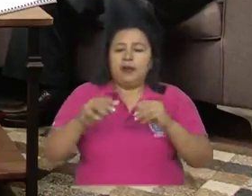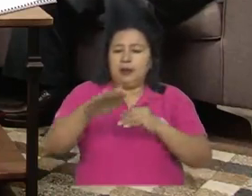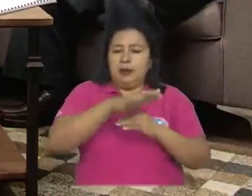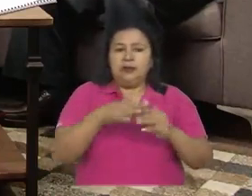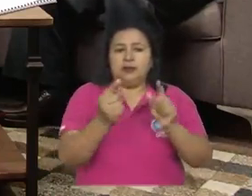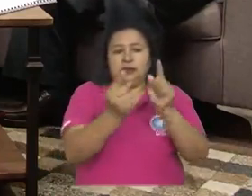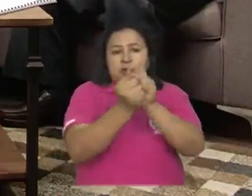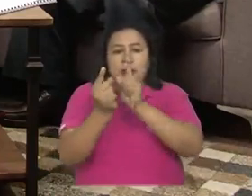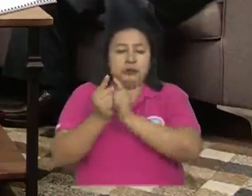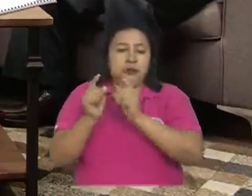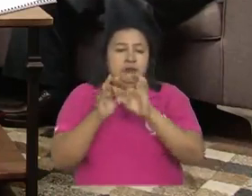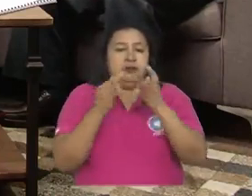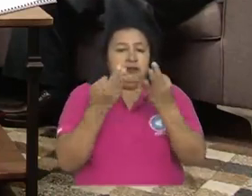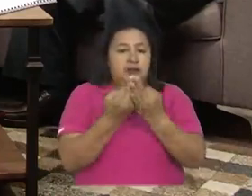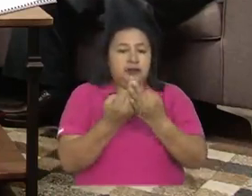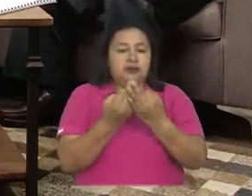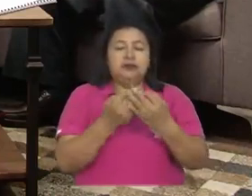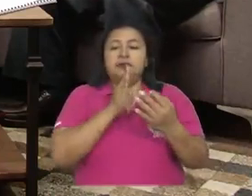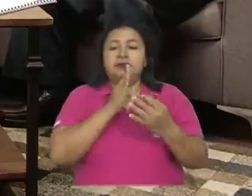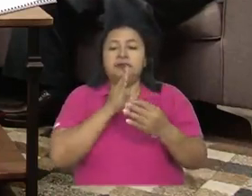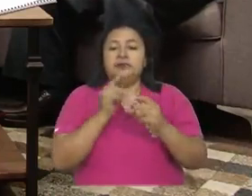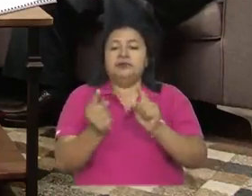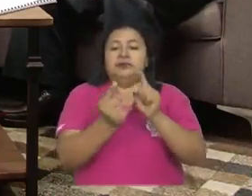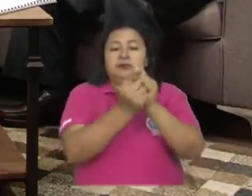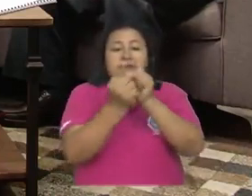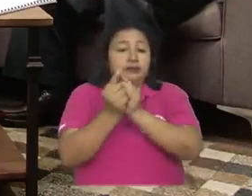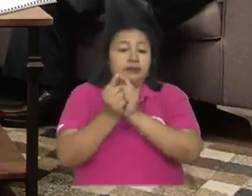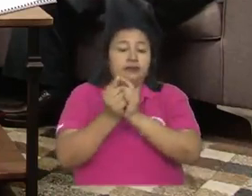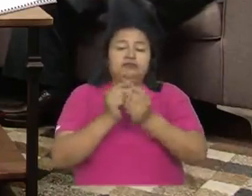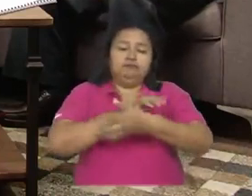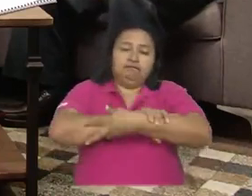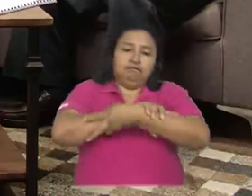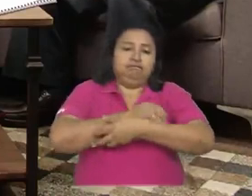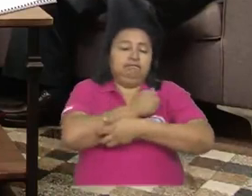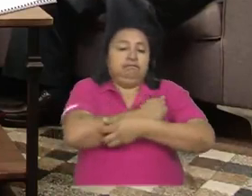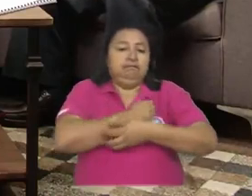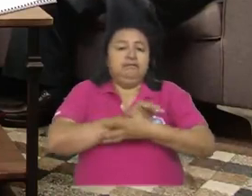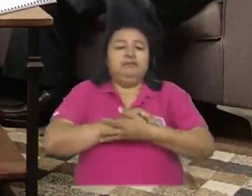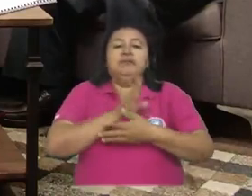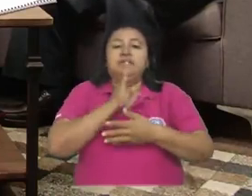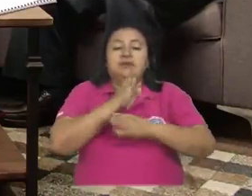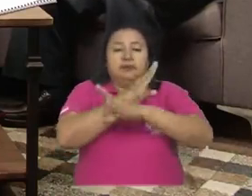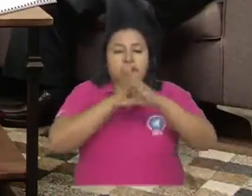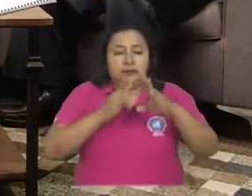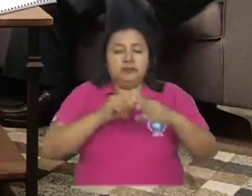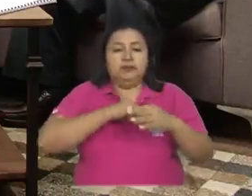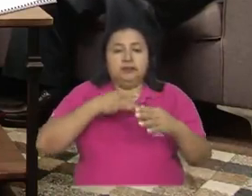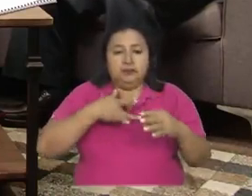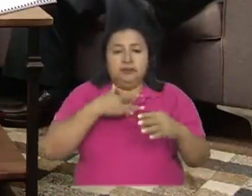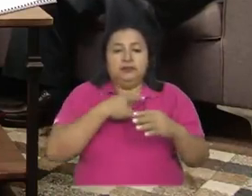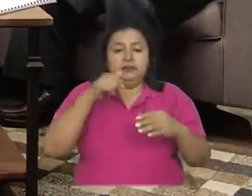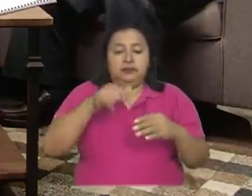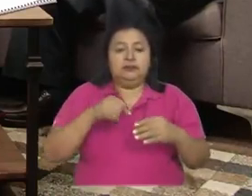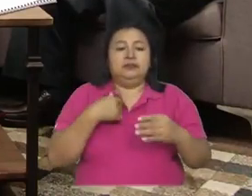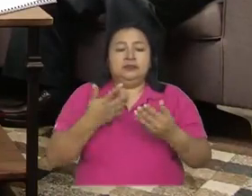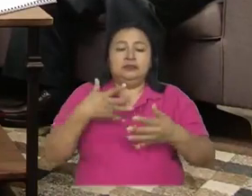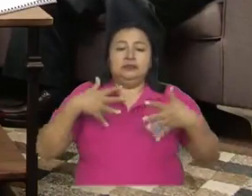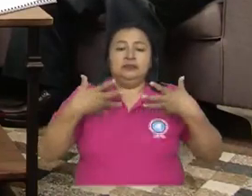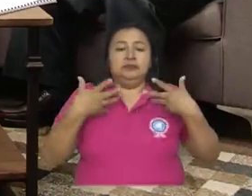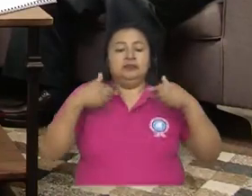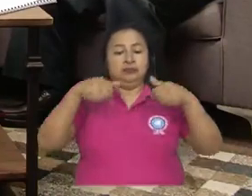encuentro, ¿no?, para la familia. Cuando hablamos de encuentros, cuando hablamos de reconciliación, cuando hablamos de paz, necesariamente pasamos por la recreación,